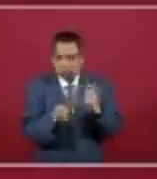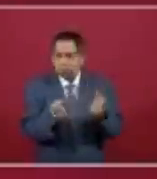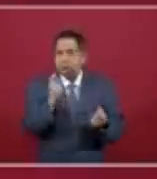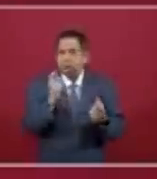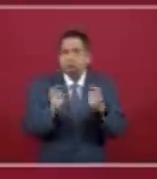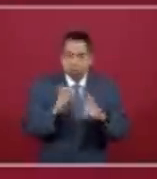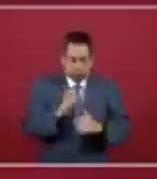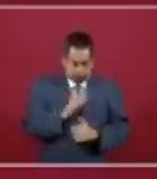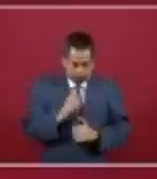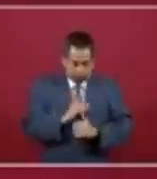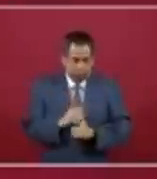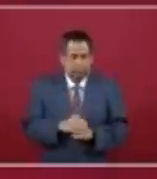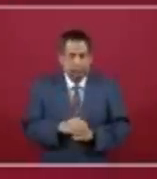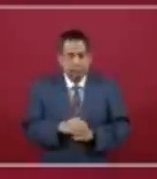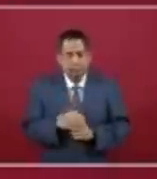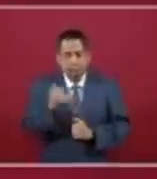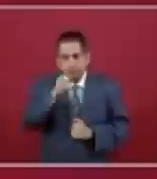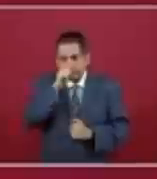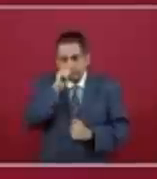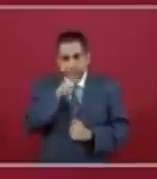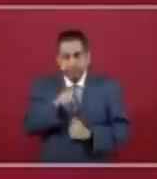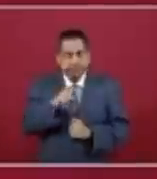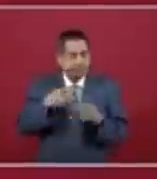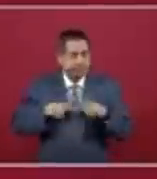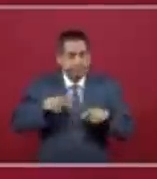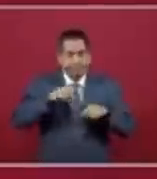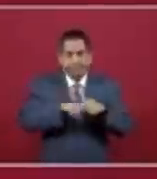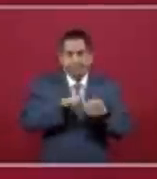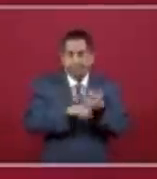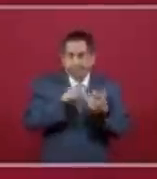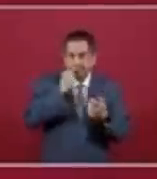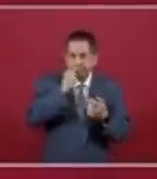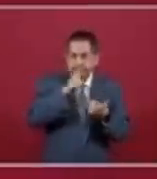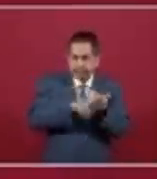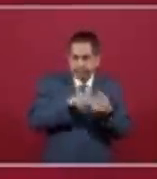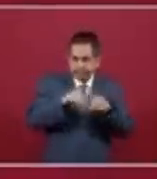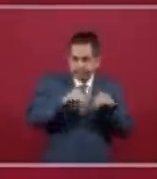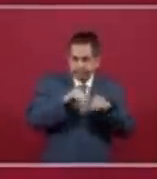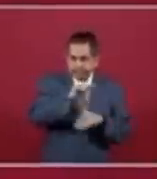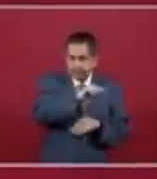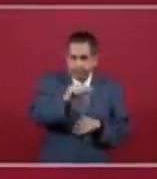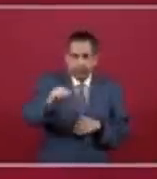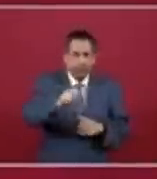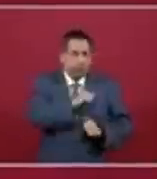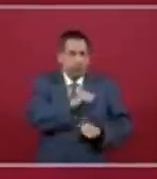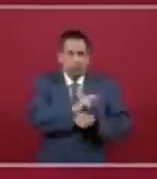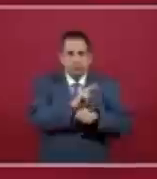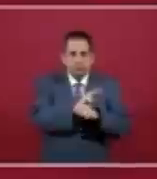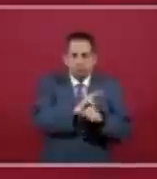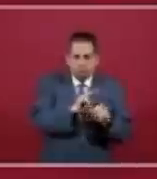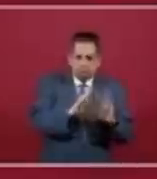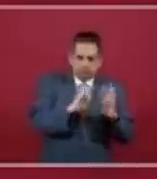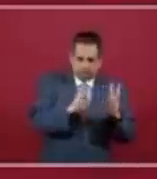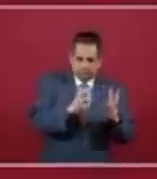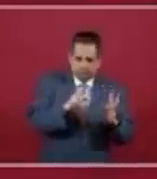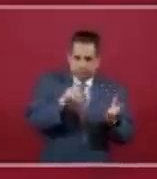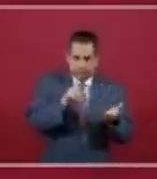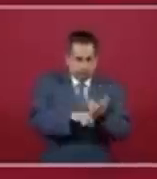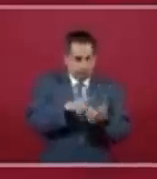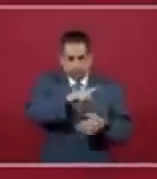y también con el personal, con custodios en la